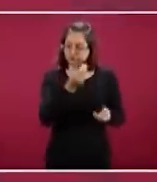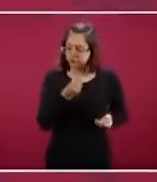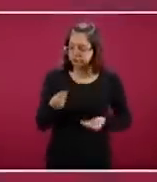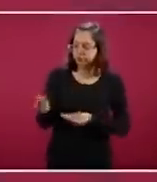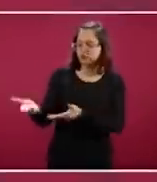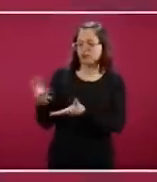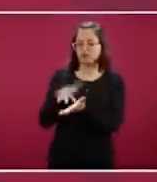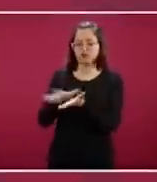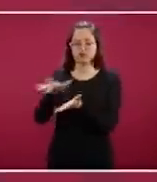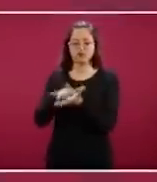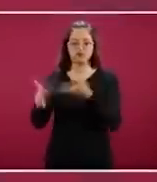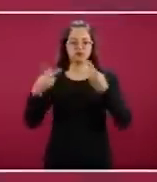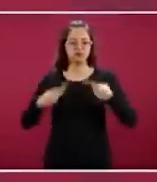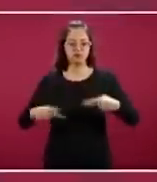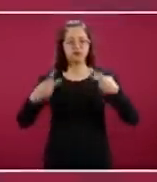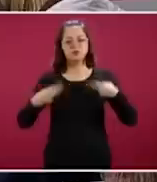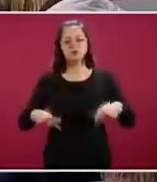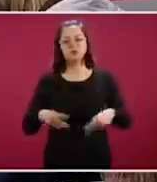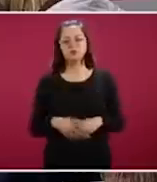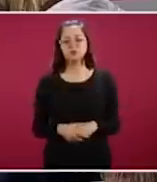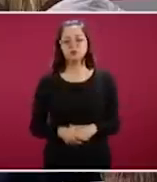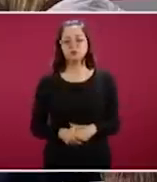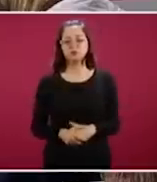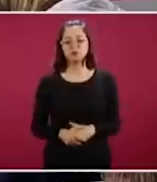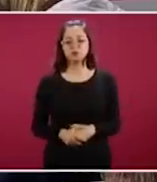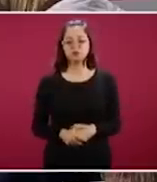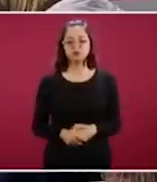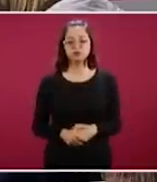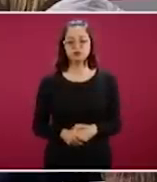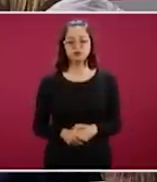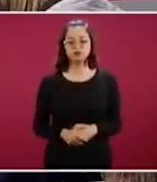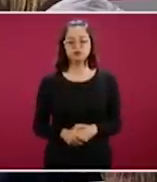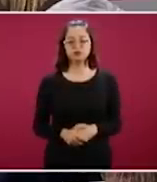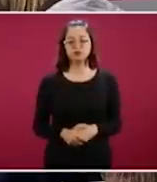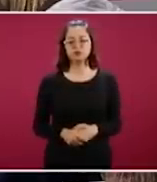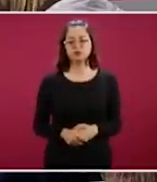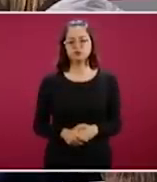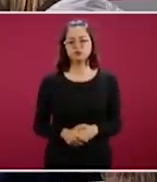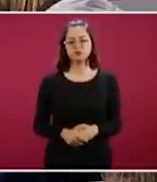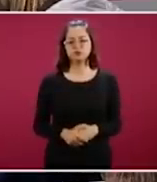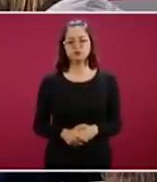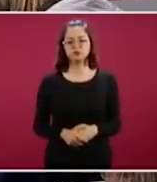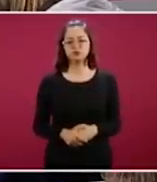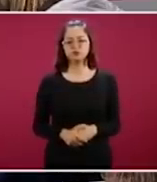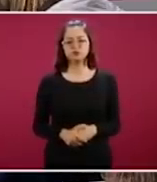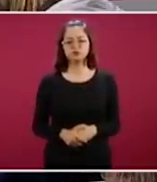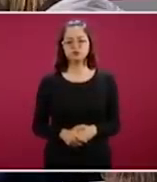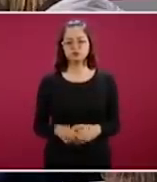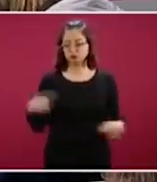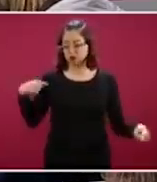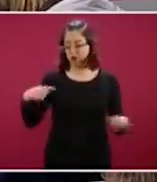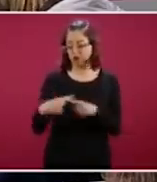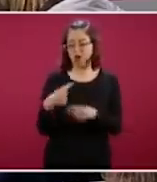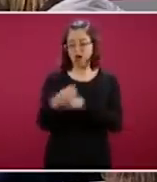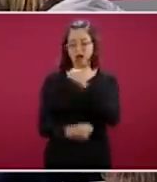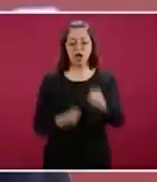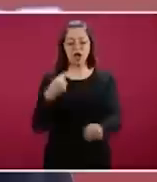apoyar a la gente. ¿A dónde van los 5,000 millones que nos vamos a ahorrar este